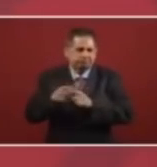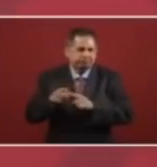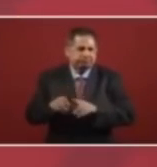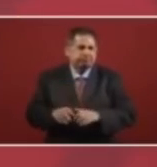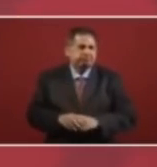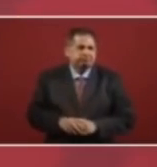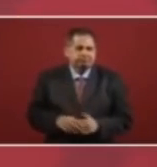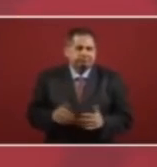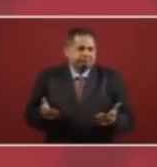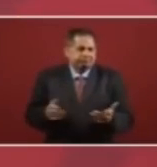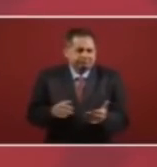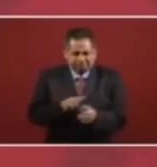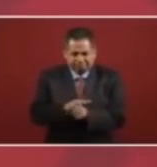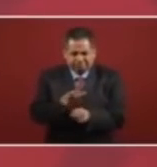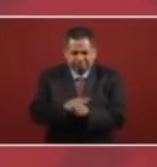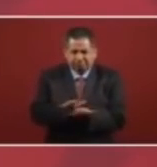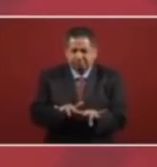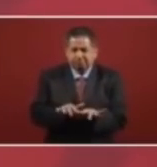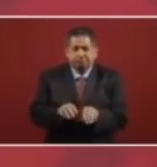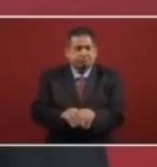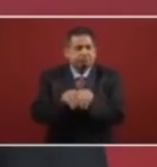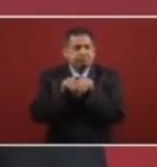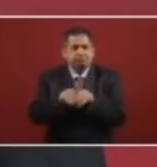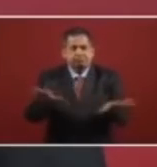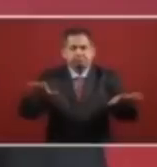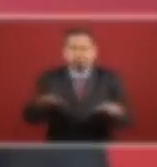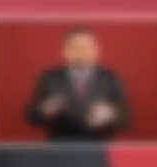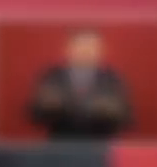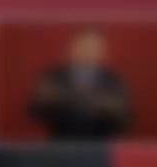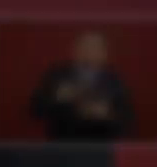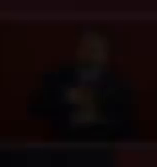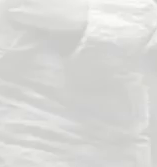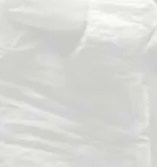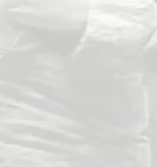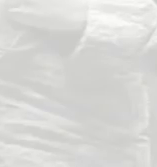qué más le puedo pedir a la vida